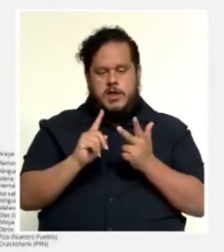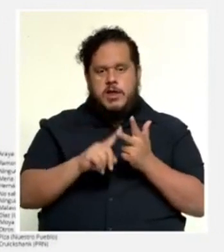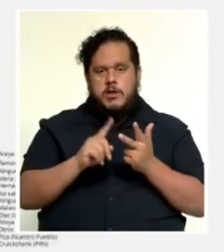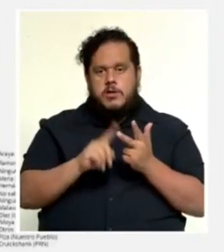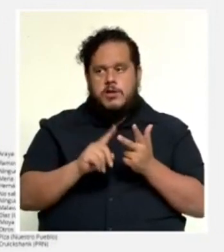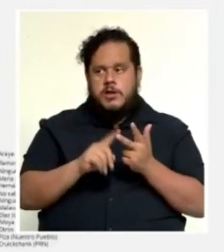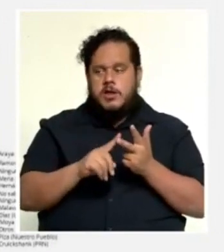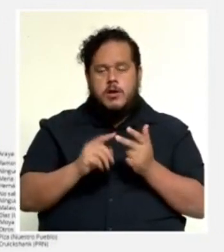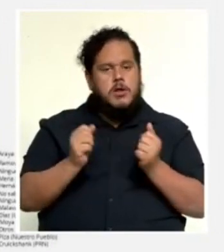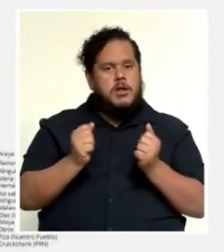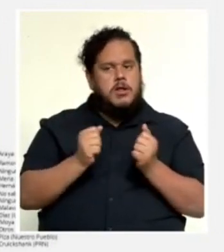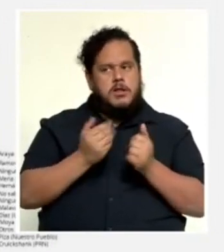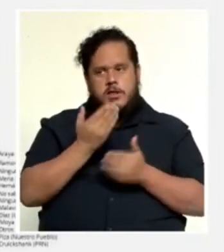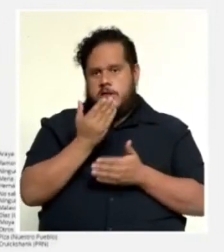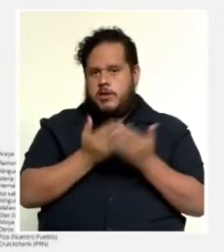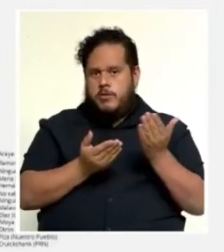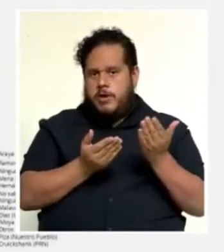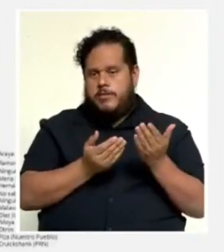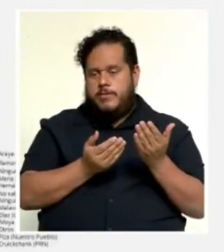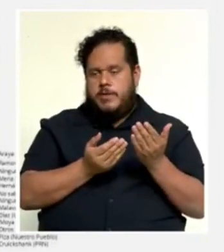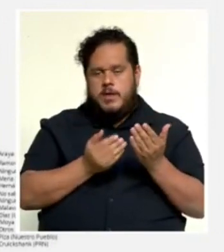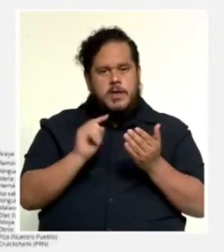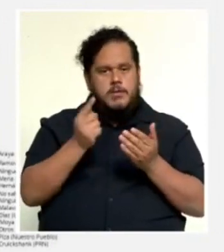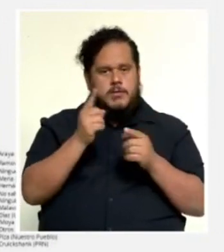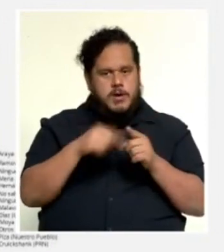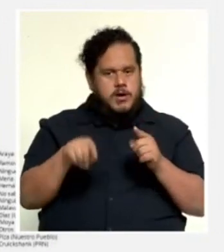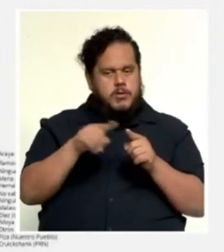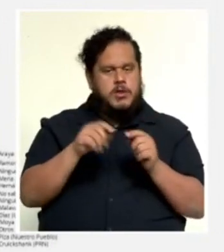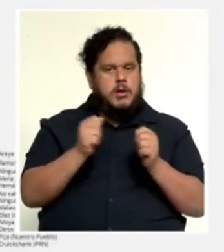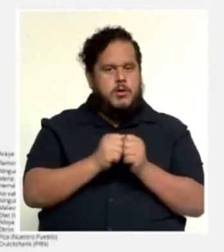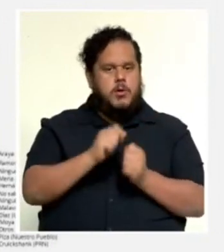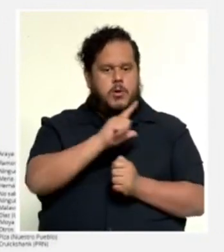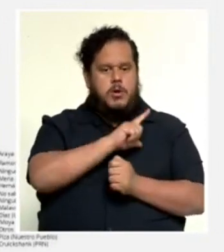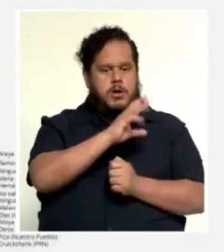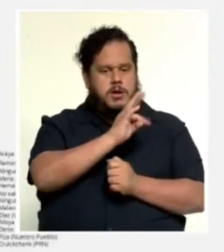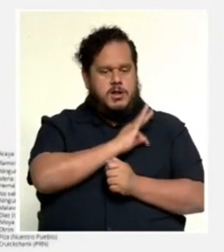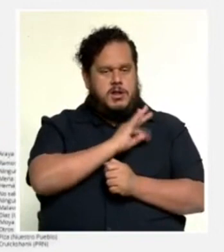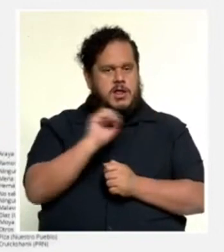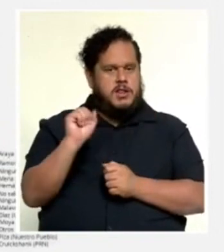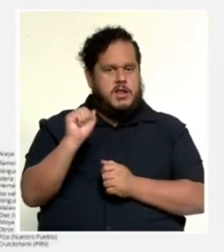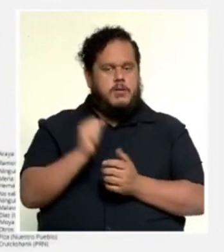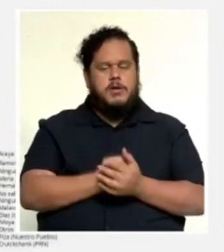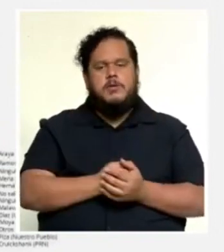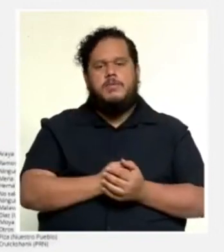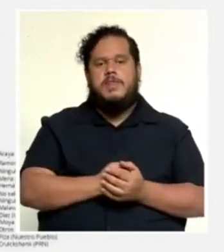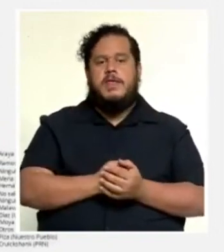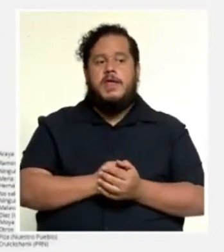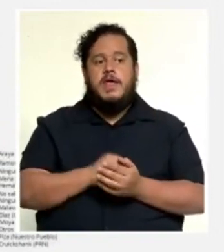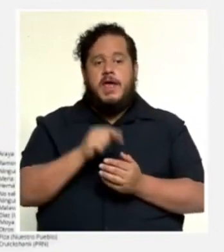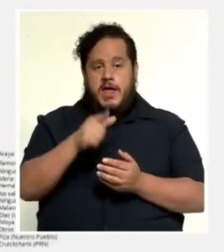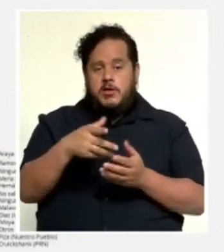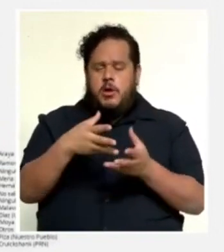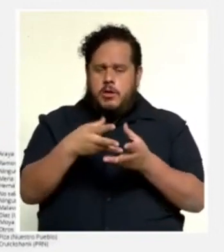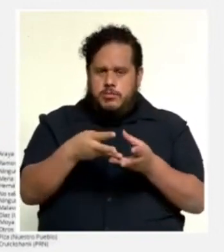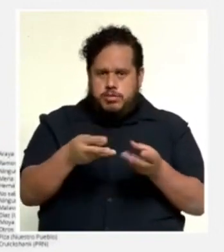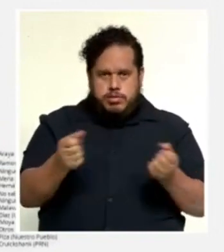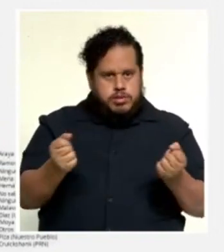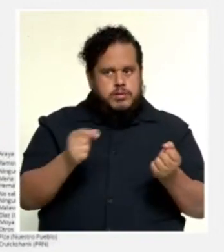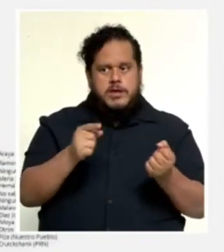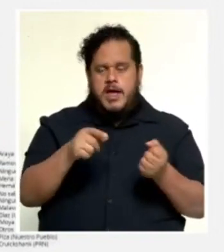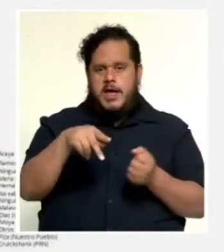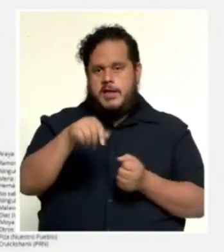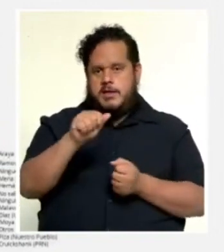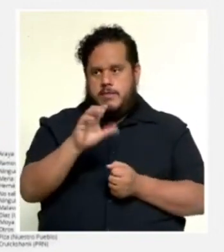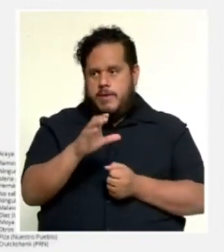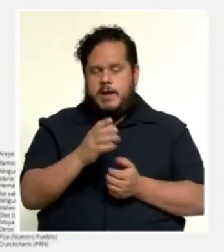tercer bloque se fue, digamos, en primera ronda con doña Linet Saborío, ¿verdad? Eso diluye a ese PAC que